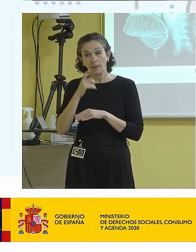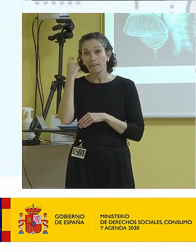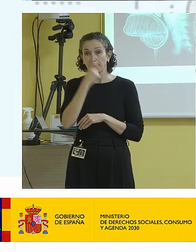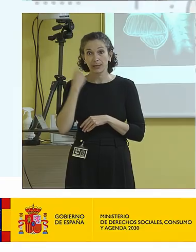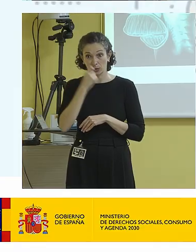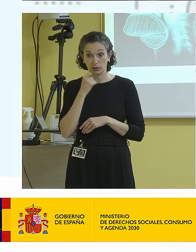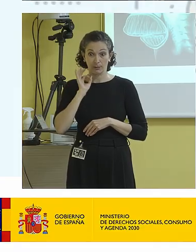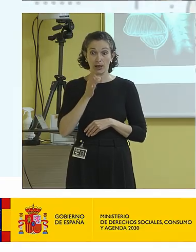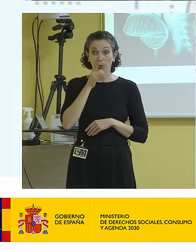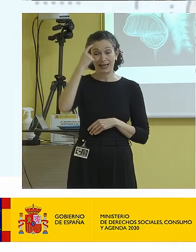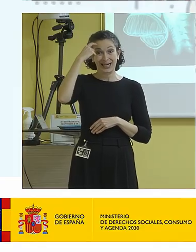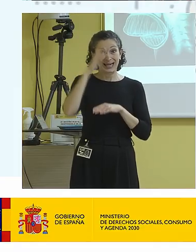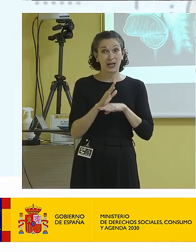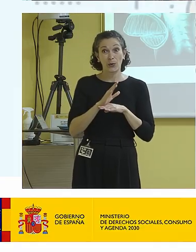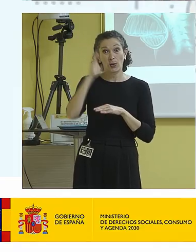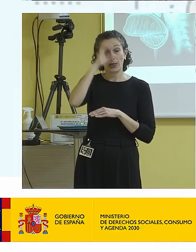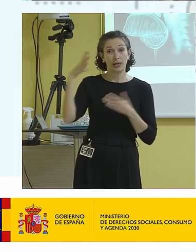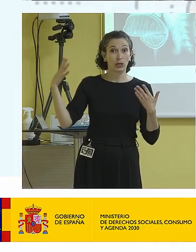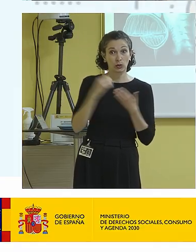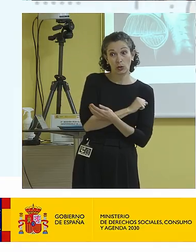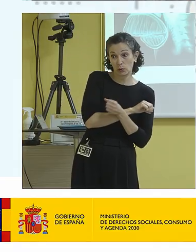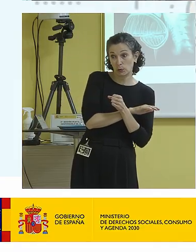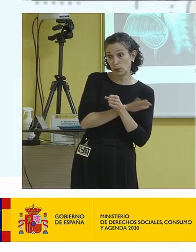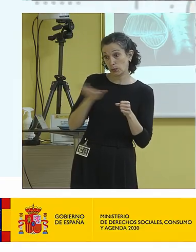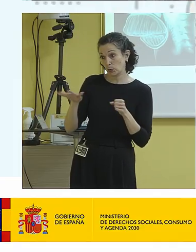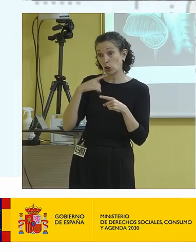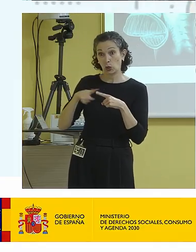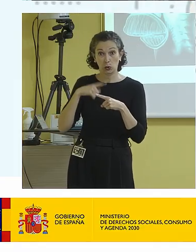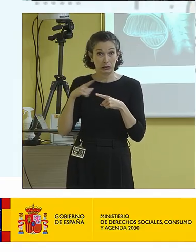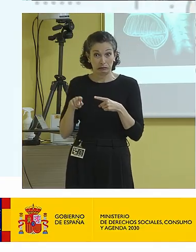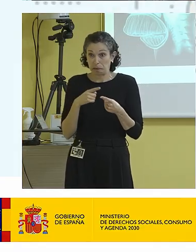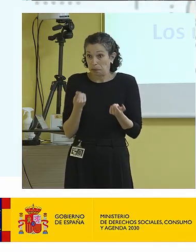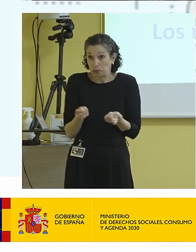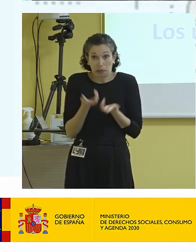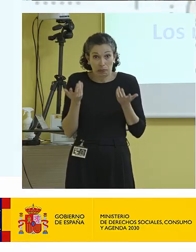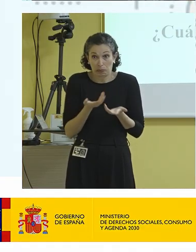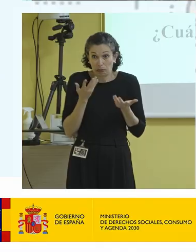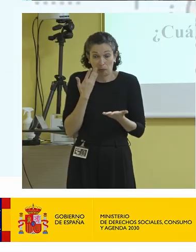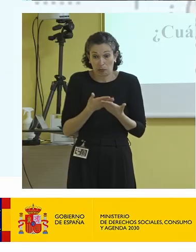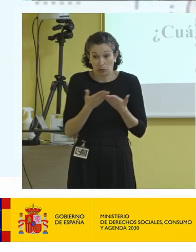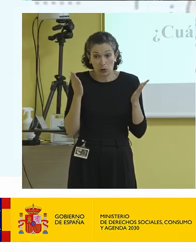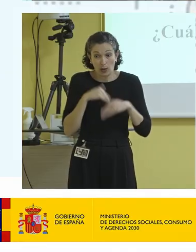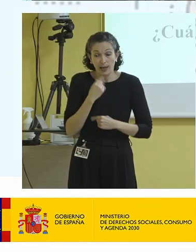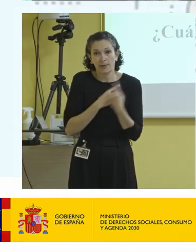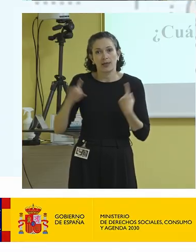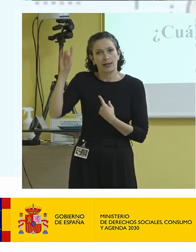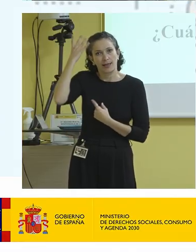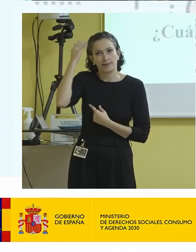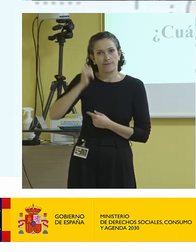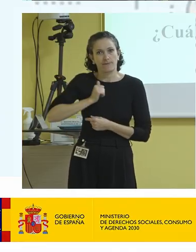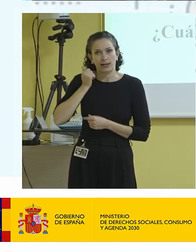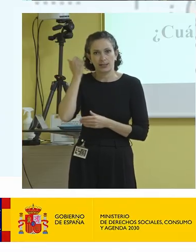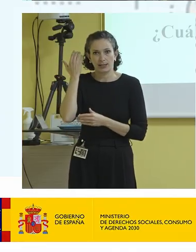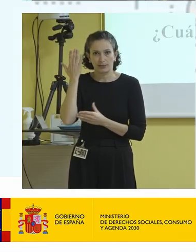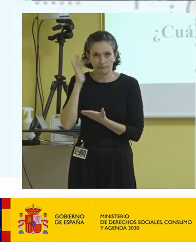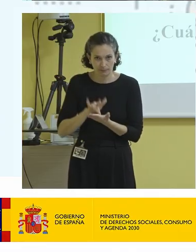está impregnándolo todo y dando explicaciones a cosas a las que ni se acerca y genera muchas veces ideas erróneas. Vamos a hacer una